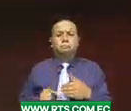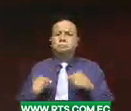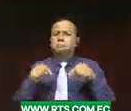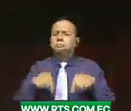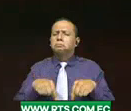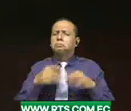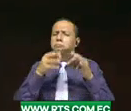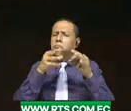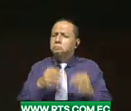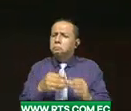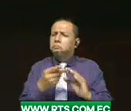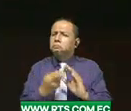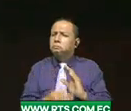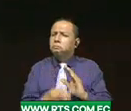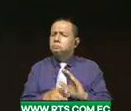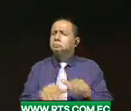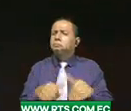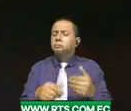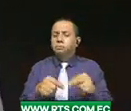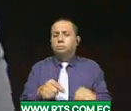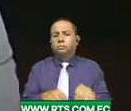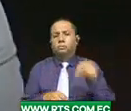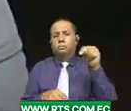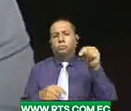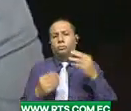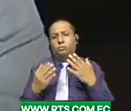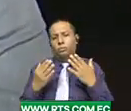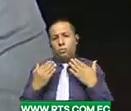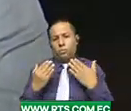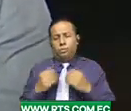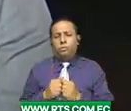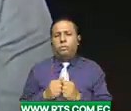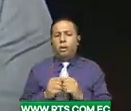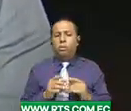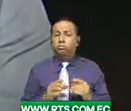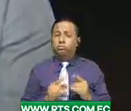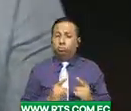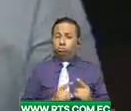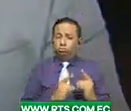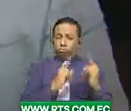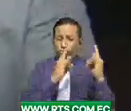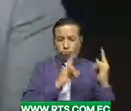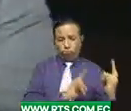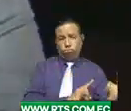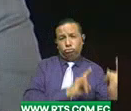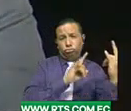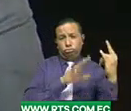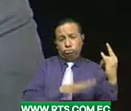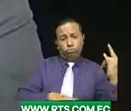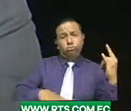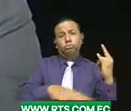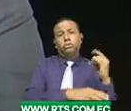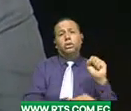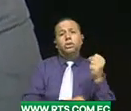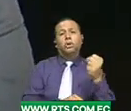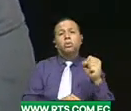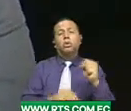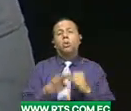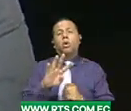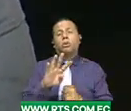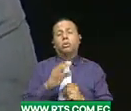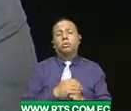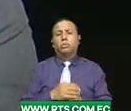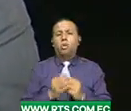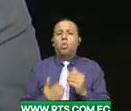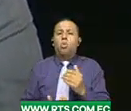sucedido acá, justamente en el norte de la ciudad de Guayaquil, en los bloques de Sauces 4, donde un nuevo hecho violento pues, se ha